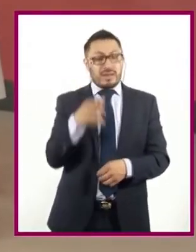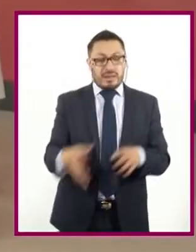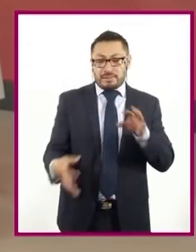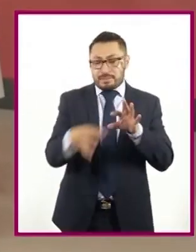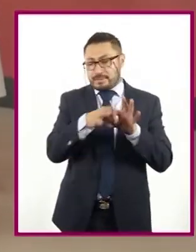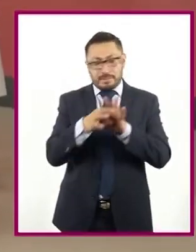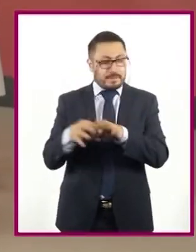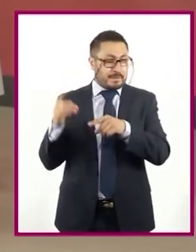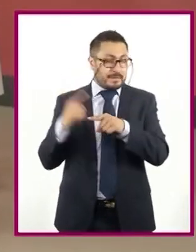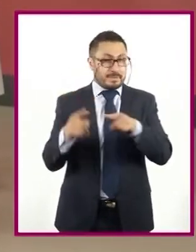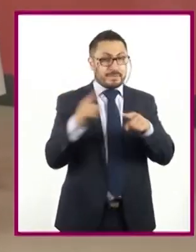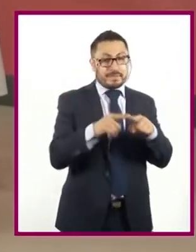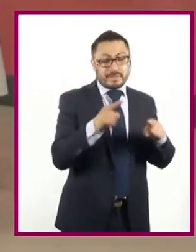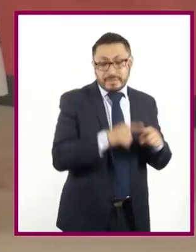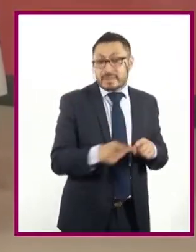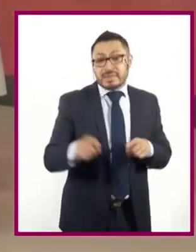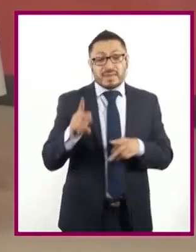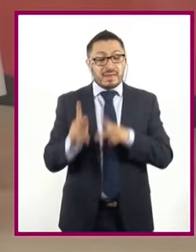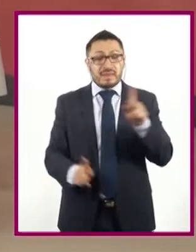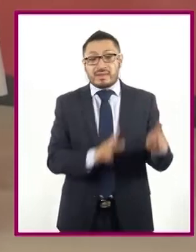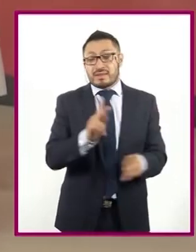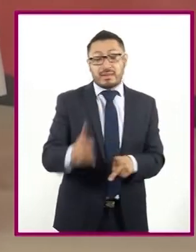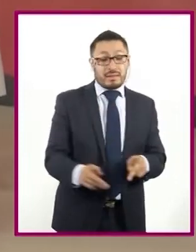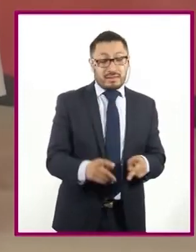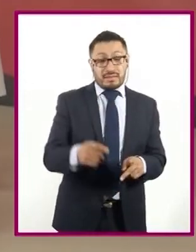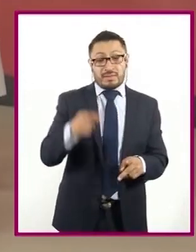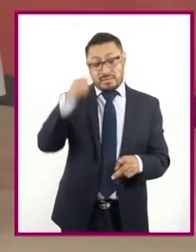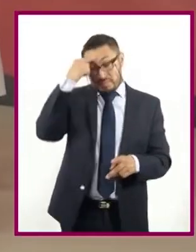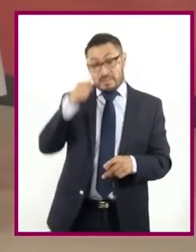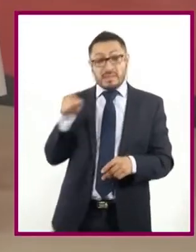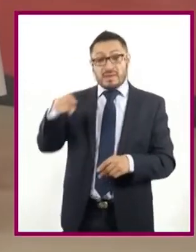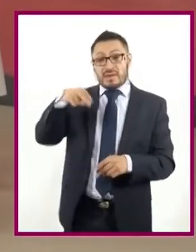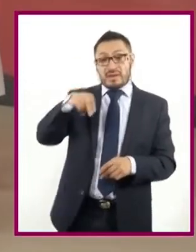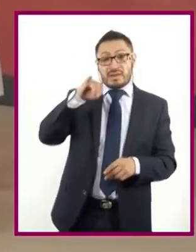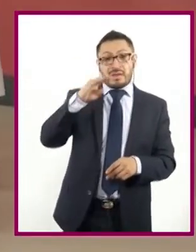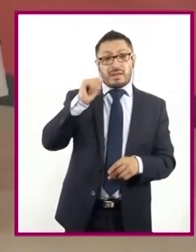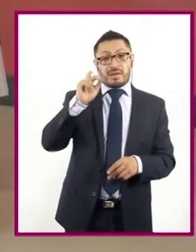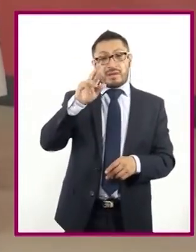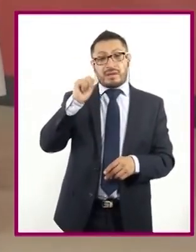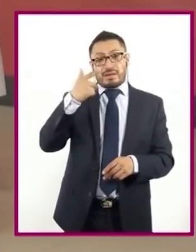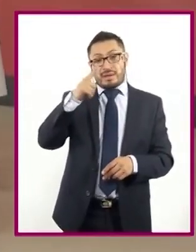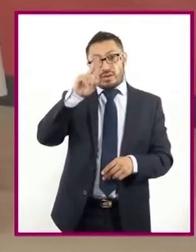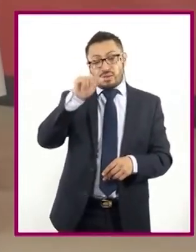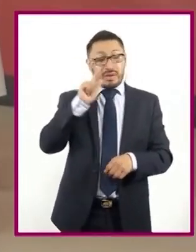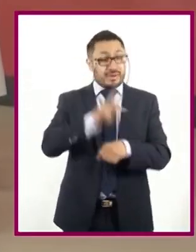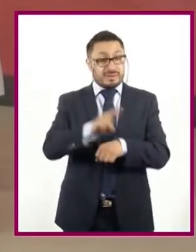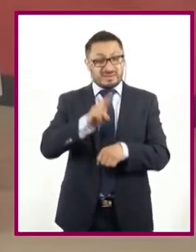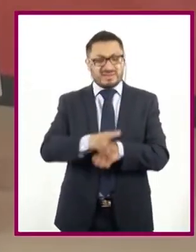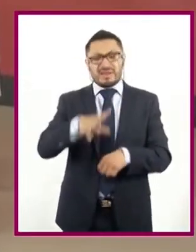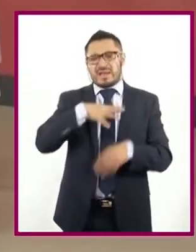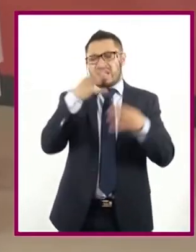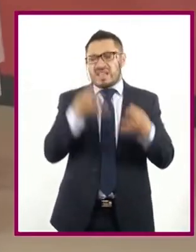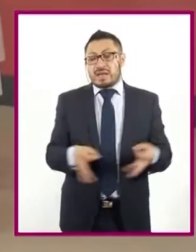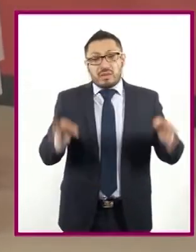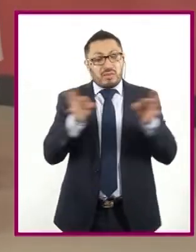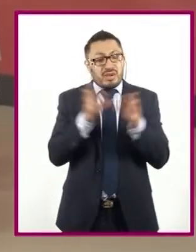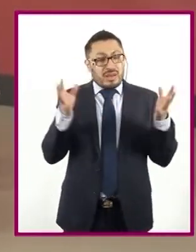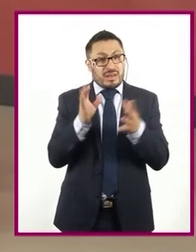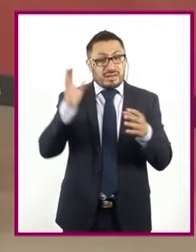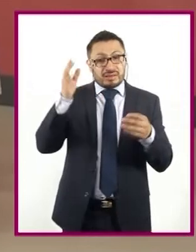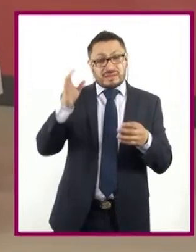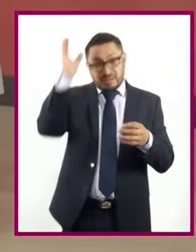de una diversidad de pueblos constituyó para Nicaragua una herencia importante e hizo nacer una cultura